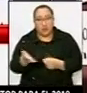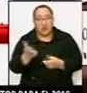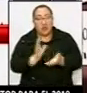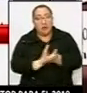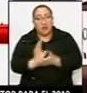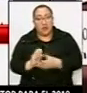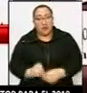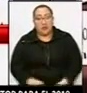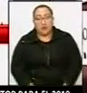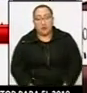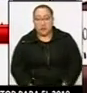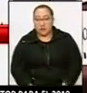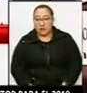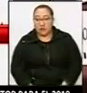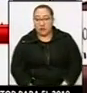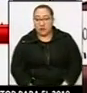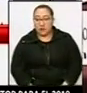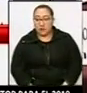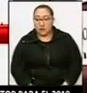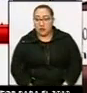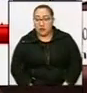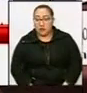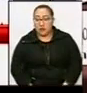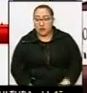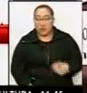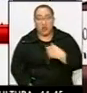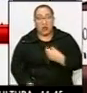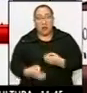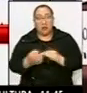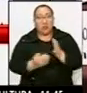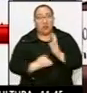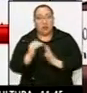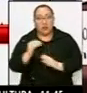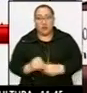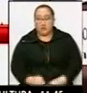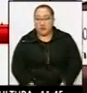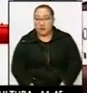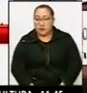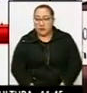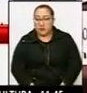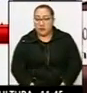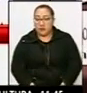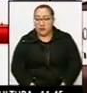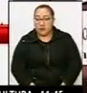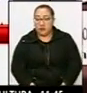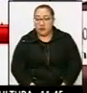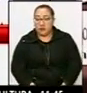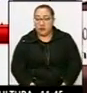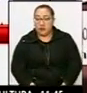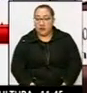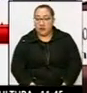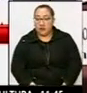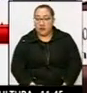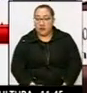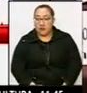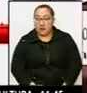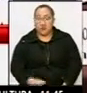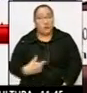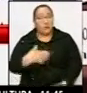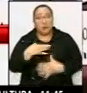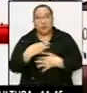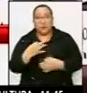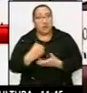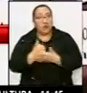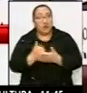evitemos semillas de repente que no tienen un precio mayor. Nosotros encantados de ayudar y cooperar porque